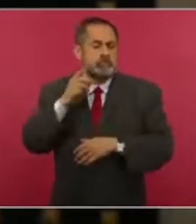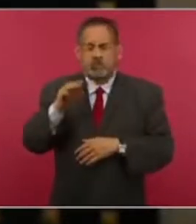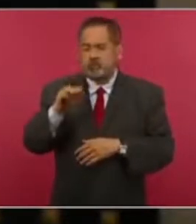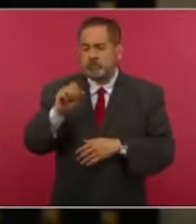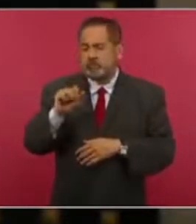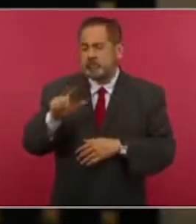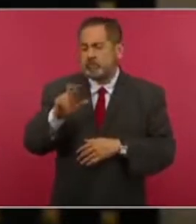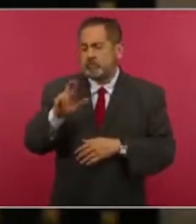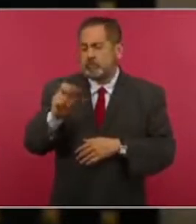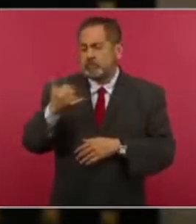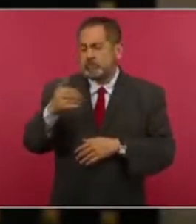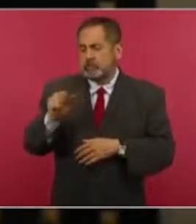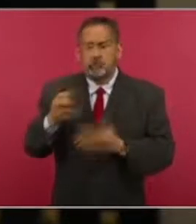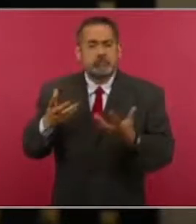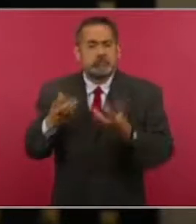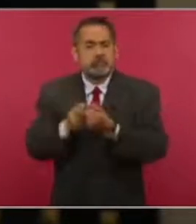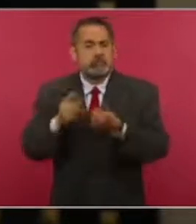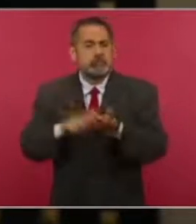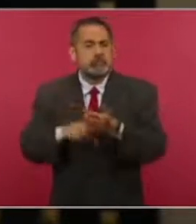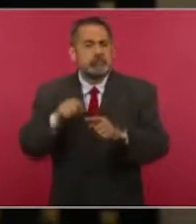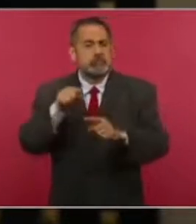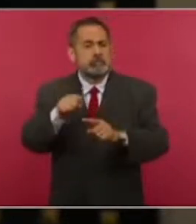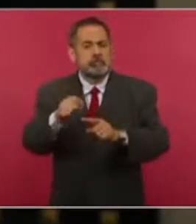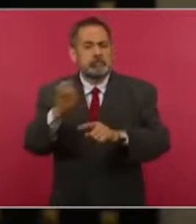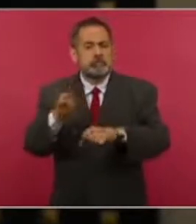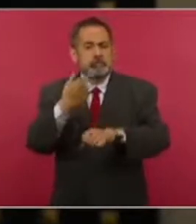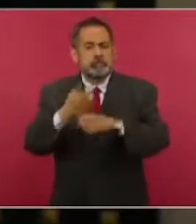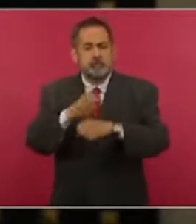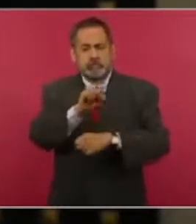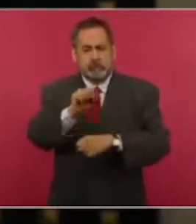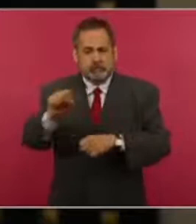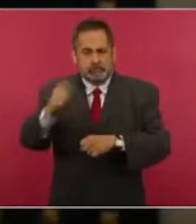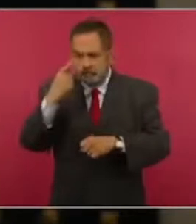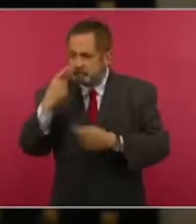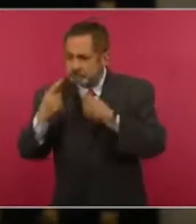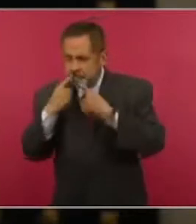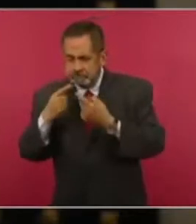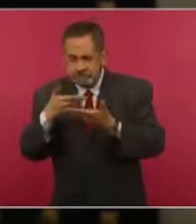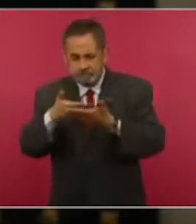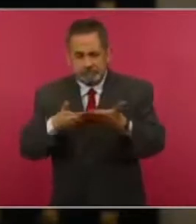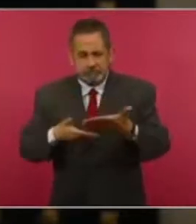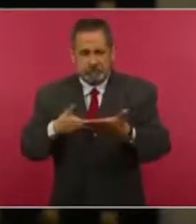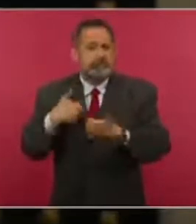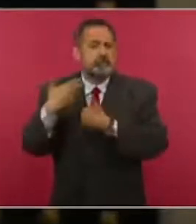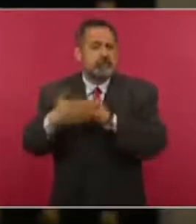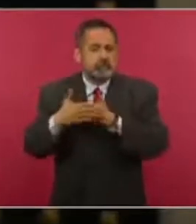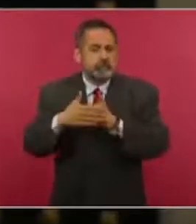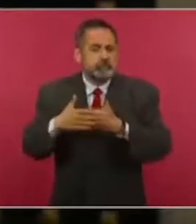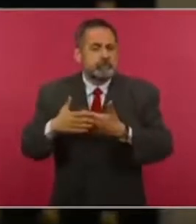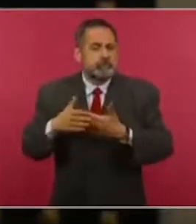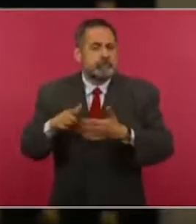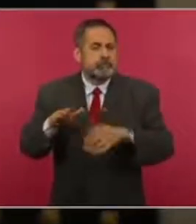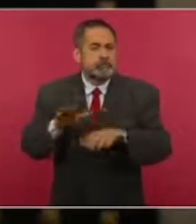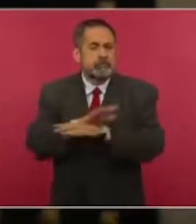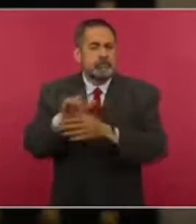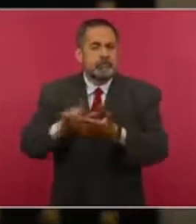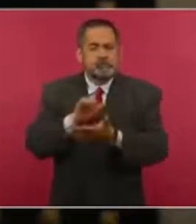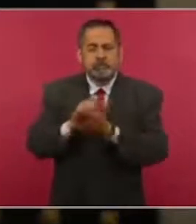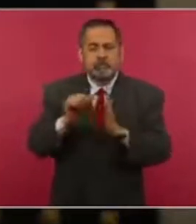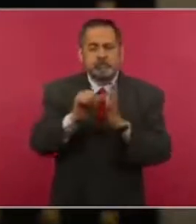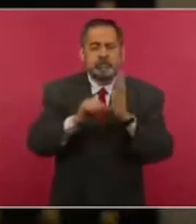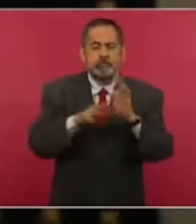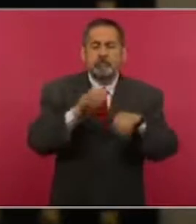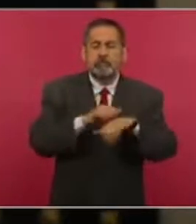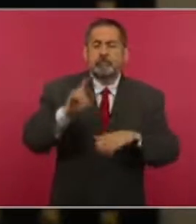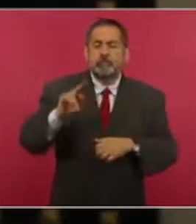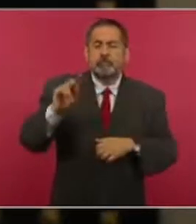Reyes, se reunió con funcionarios de la Secretaría de Salud a fin de analizar la minuta que pretende reformar el artículo 81 en materia